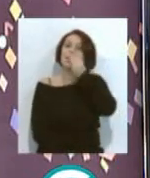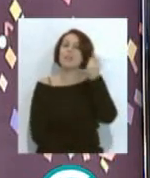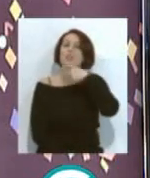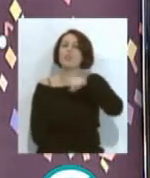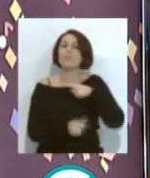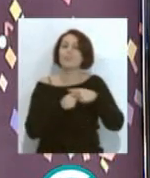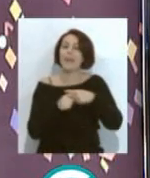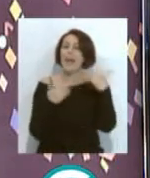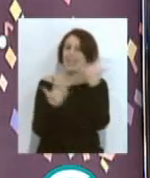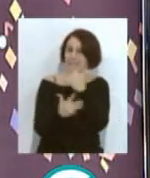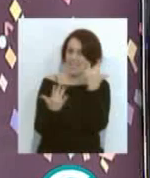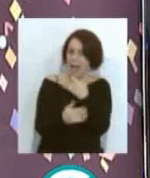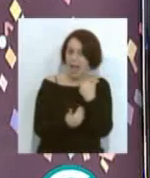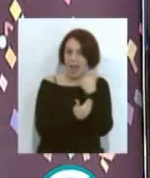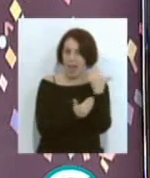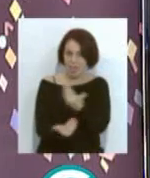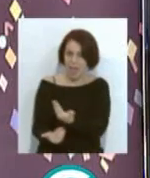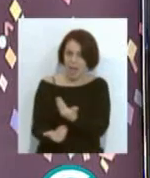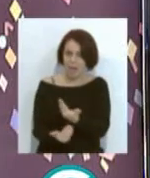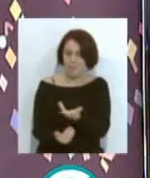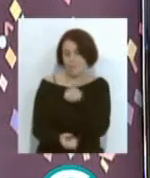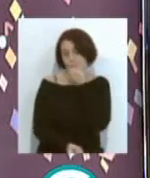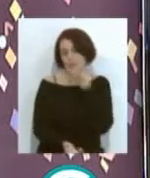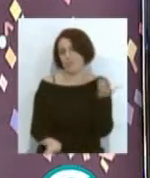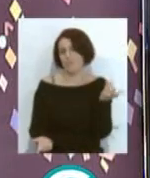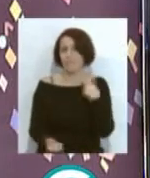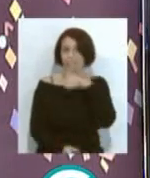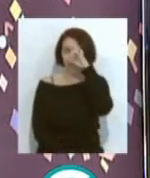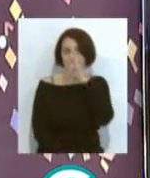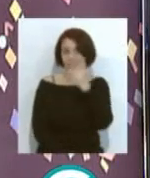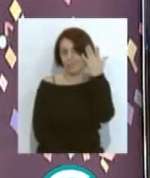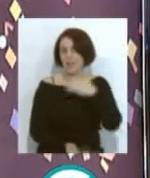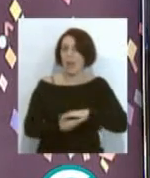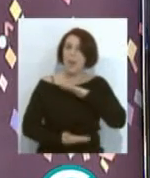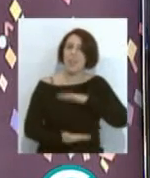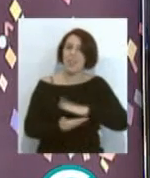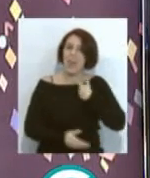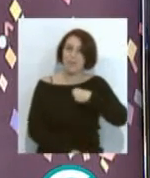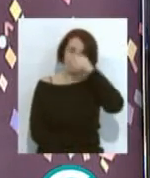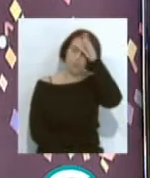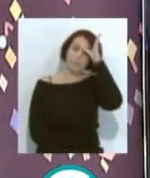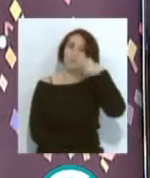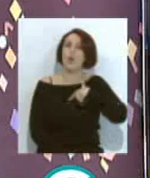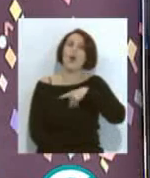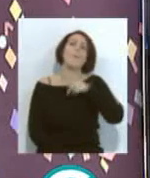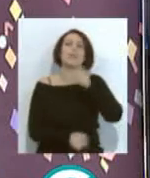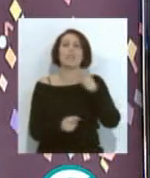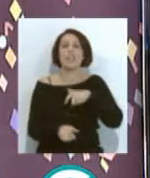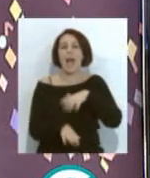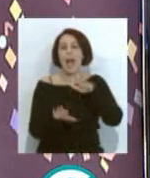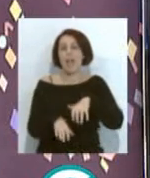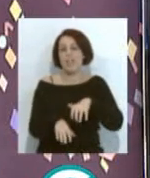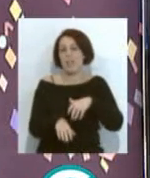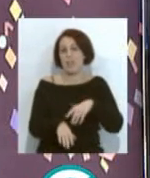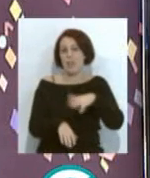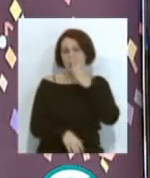compartamos unas risas? Las que gracias a la inventiva, la capacidad, el ingenio que tienen muchos carnavaleros y carnavaleras que están